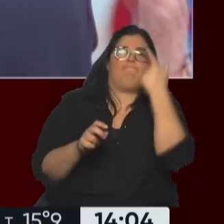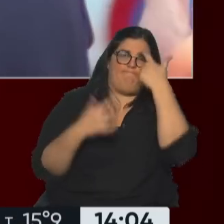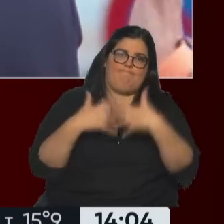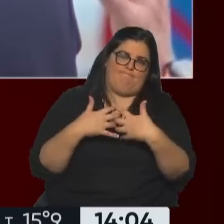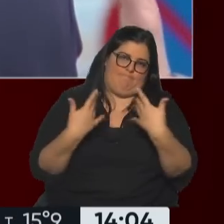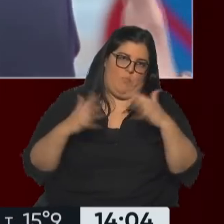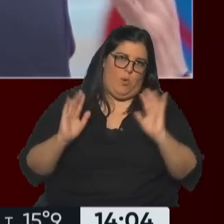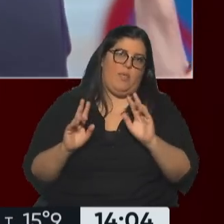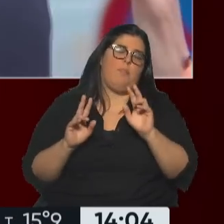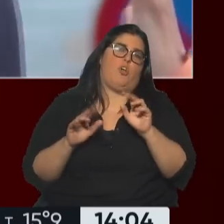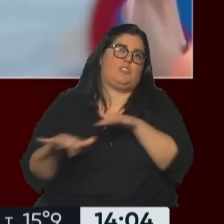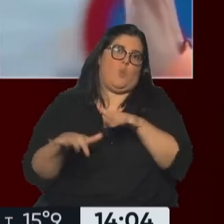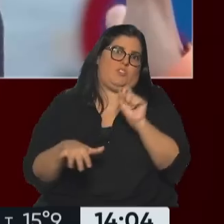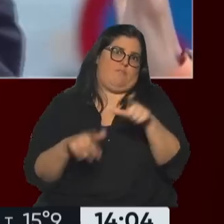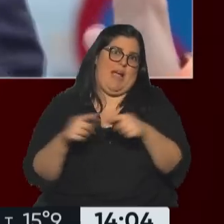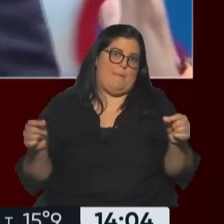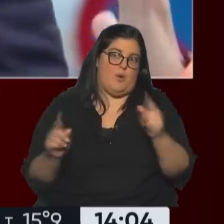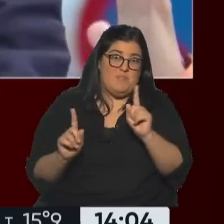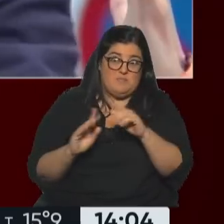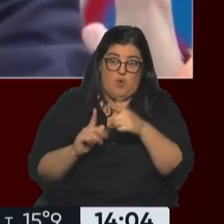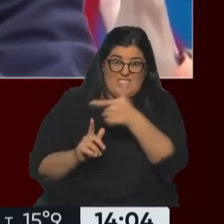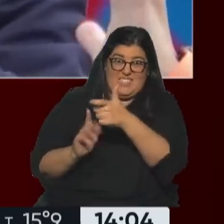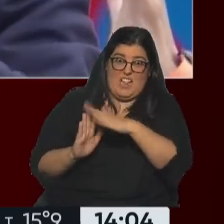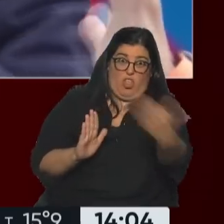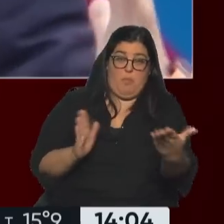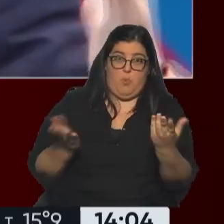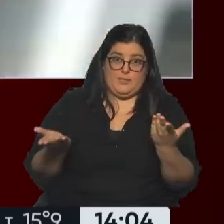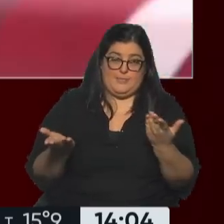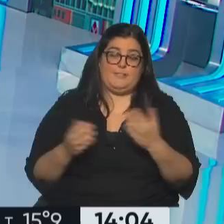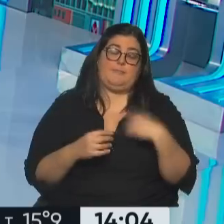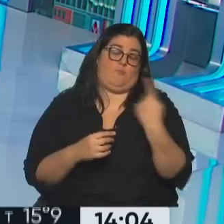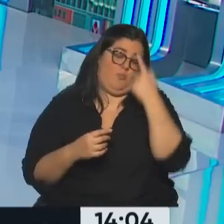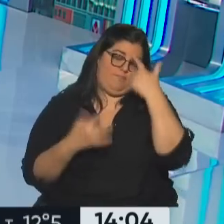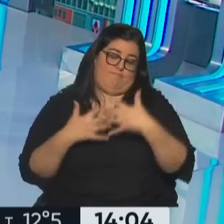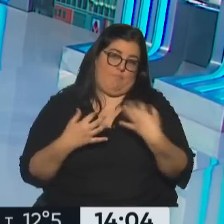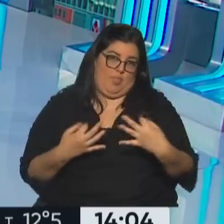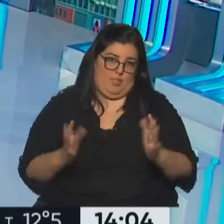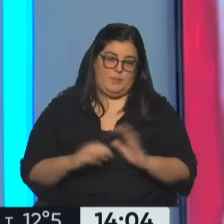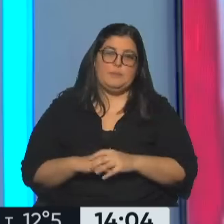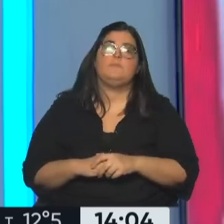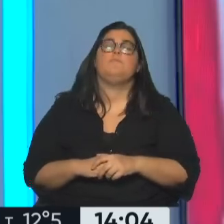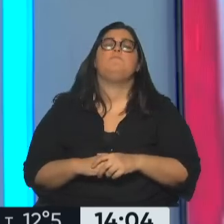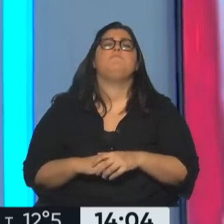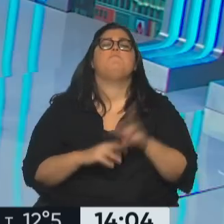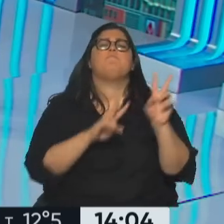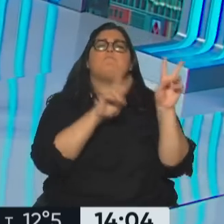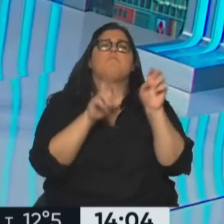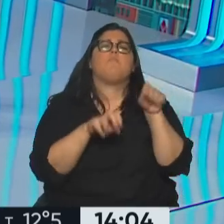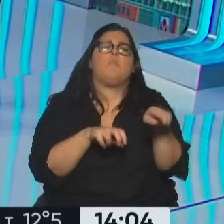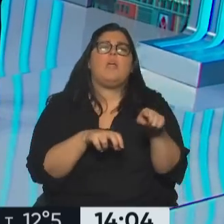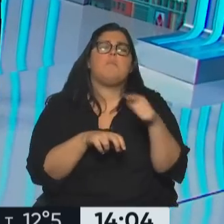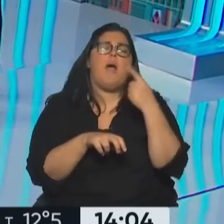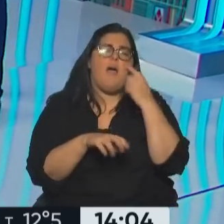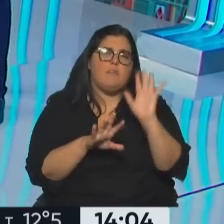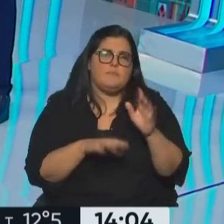acerca de esta situación en Japón después de este asesinato del ex premier japonés. Bueno, nos metemos todos con el tema, Ever, a ver. Sí, no,